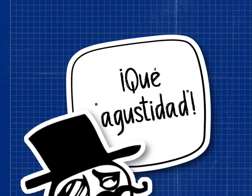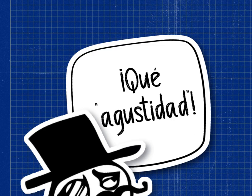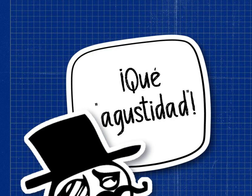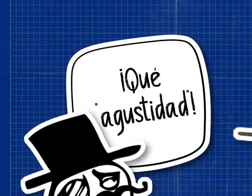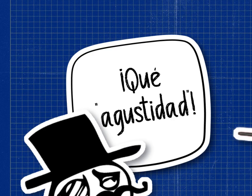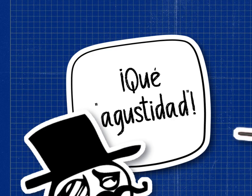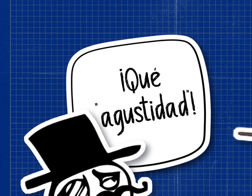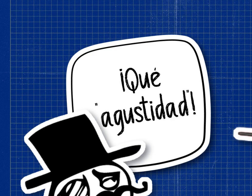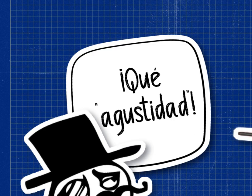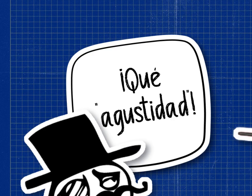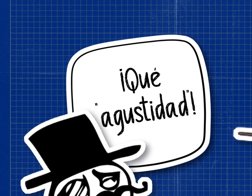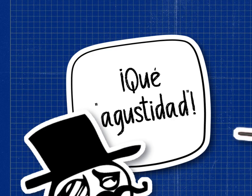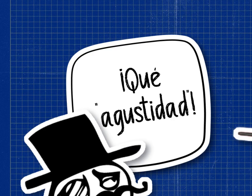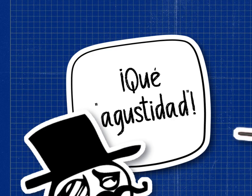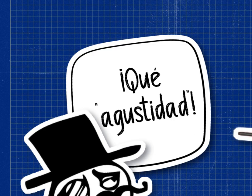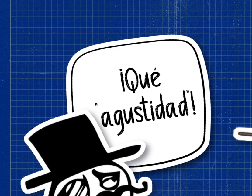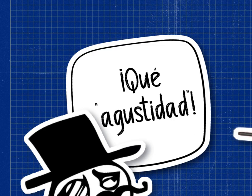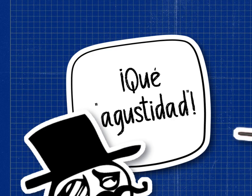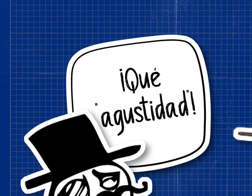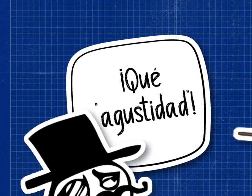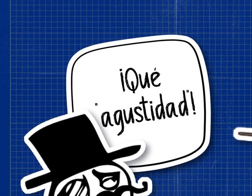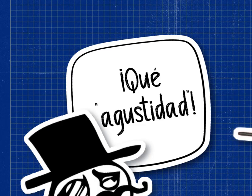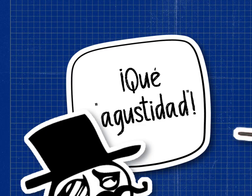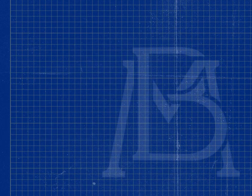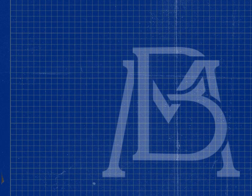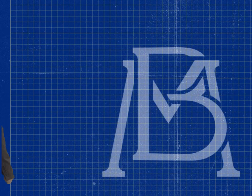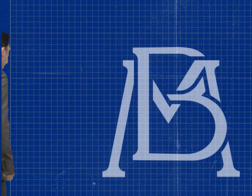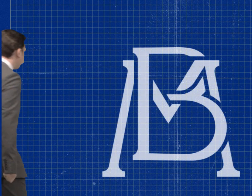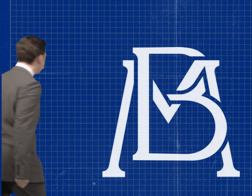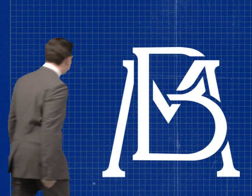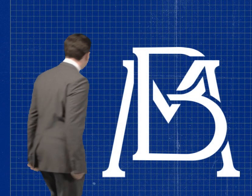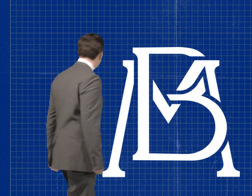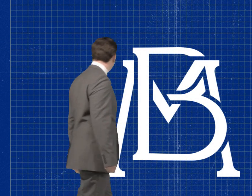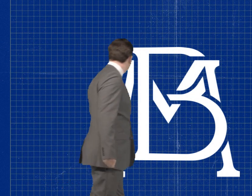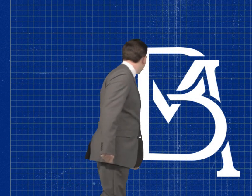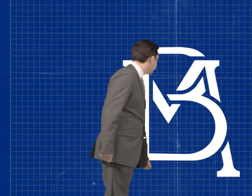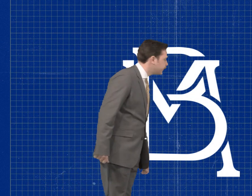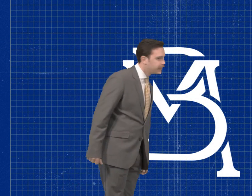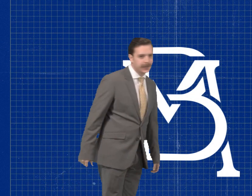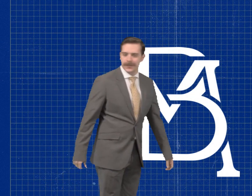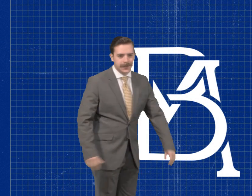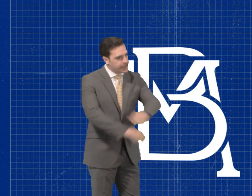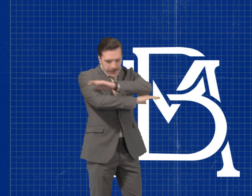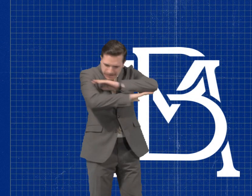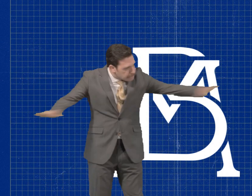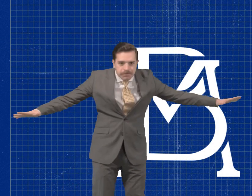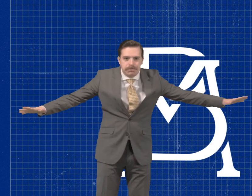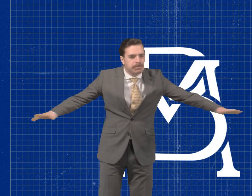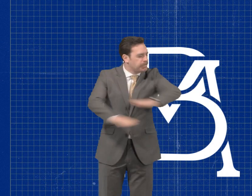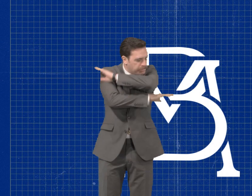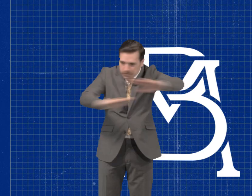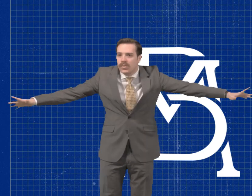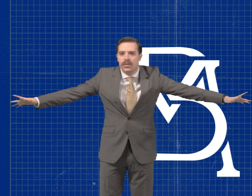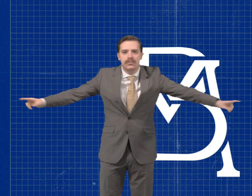chorro de confianza la seguridad con la que responde. Primero, lo relacionado con el Banco de México no tiene nada que ver con el